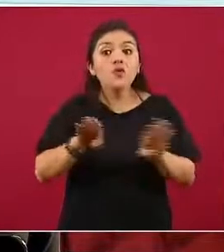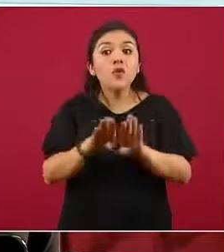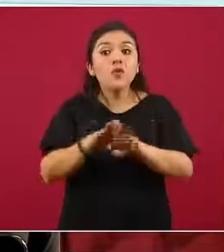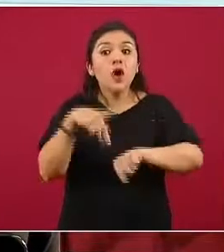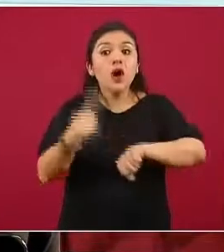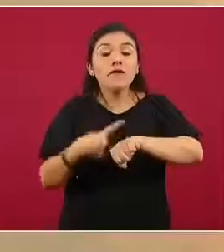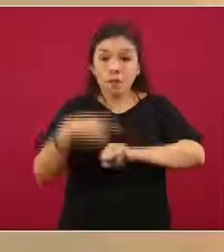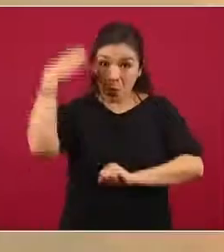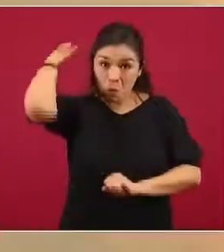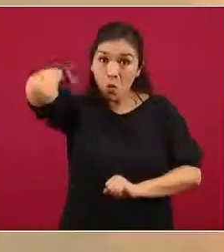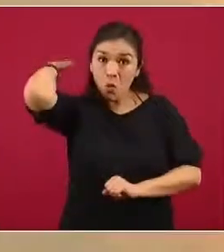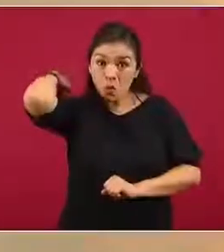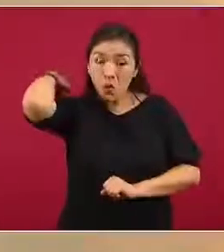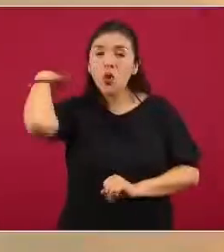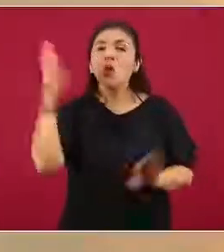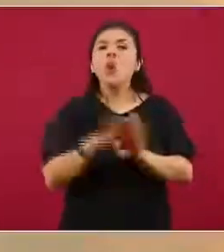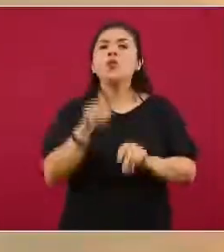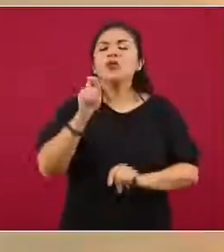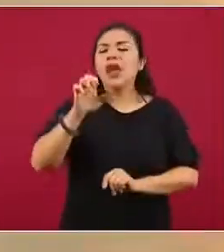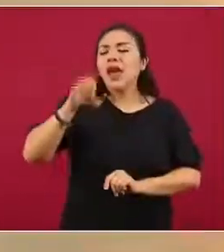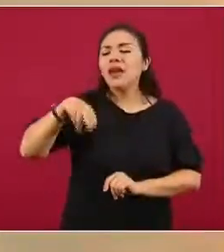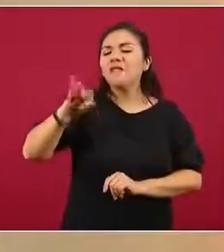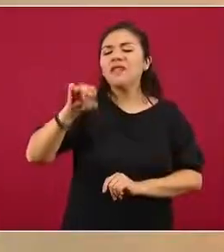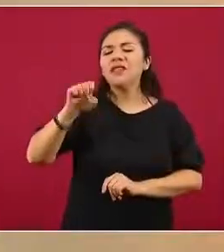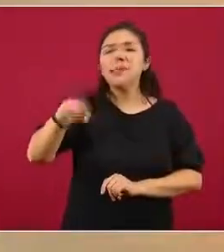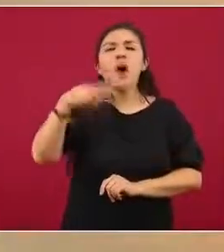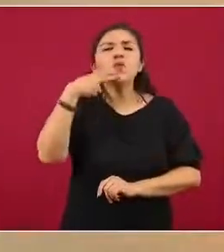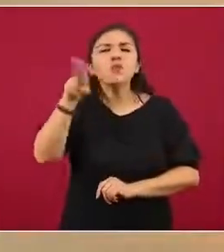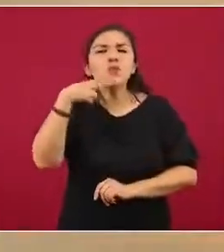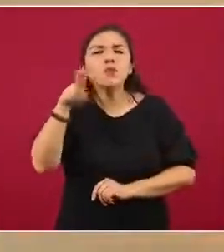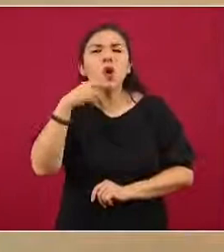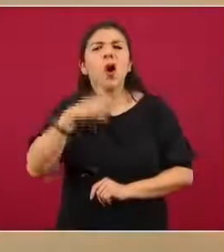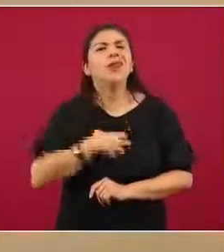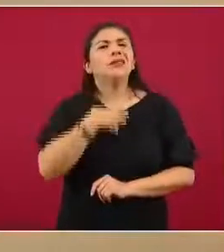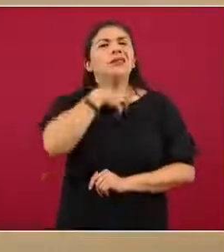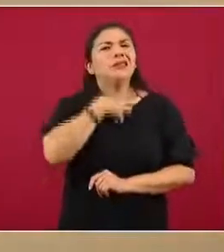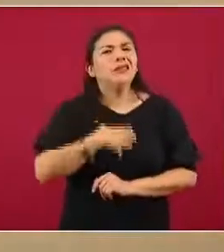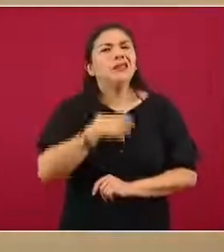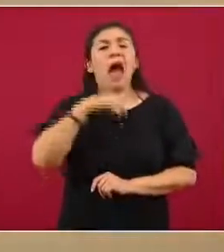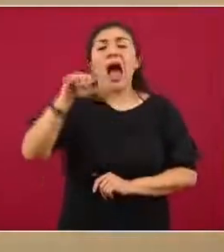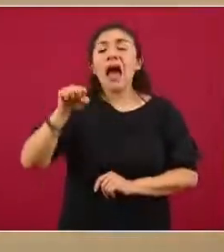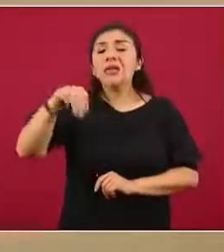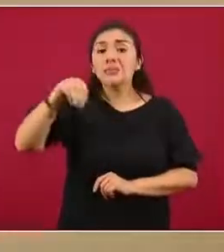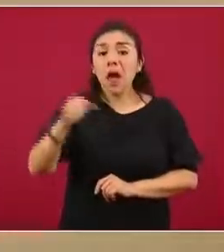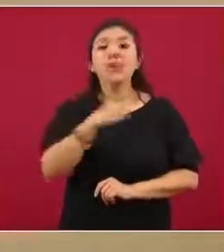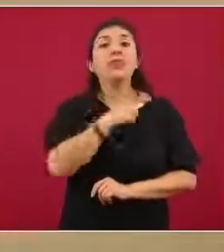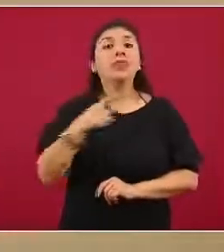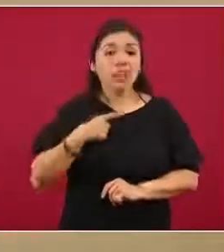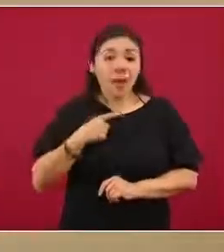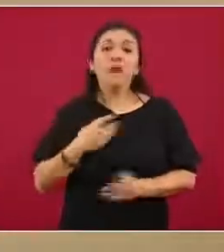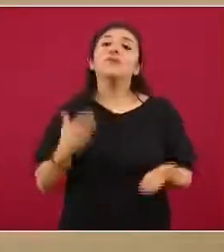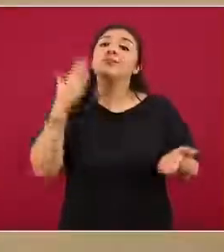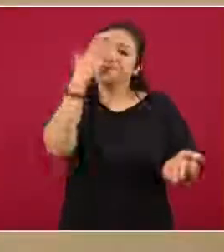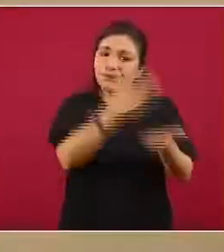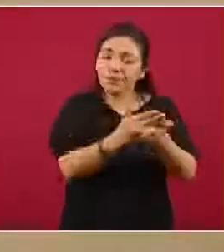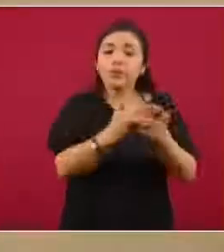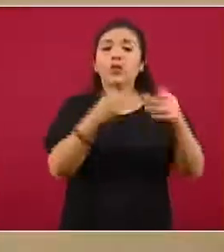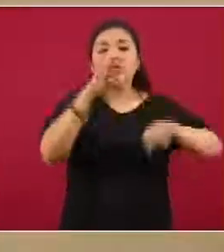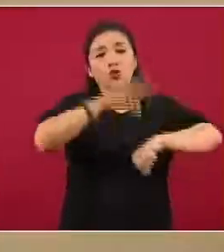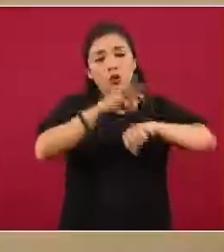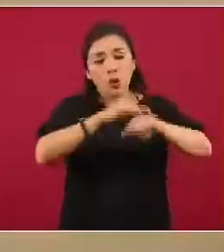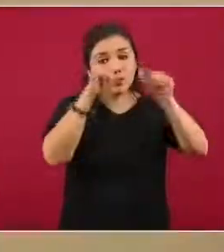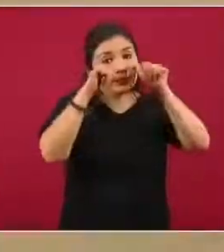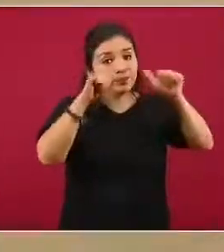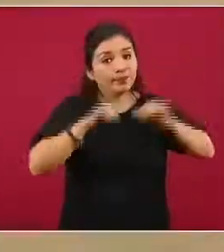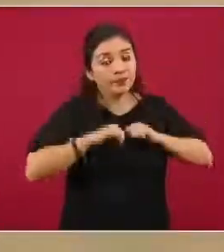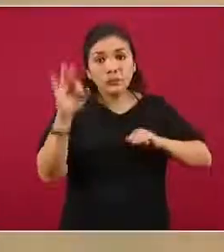padecimiento pulmonar, como puede ser enfisema, bronquitis crónica o asma, también tienen que asistir a esta